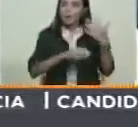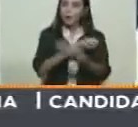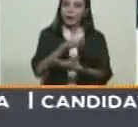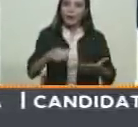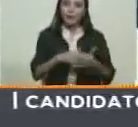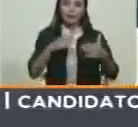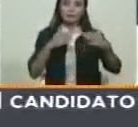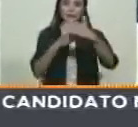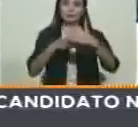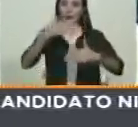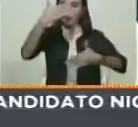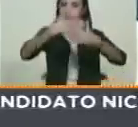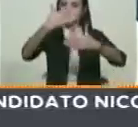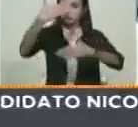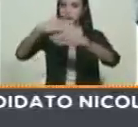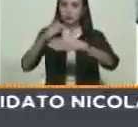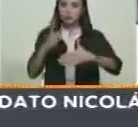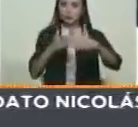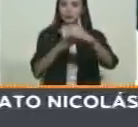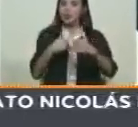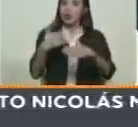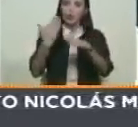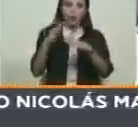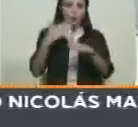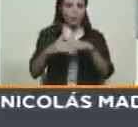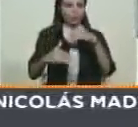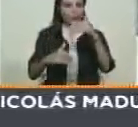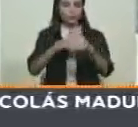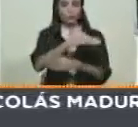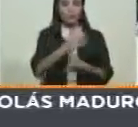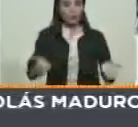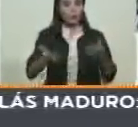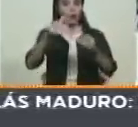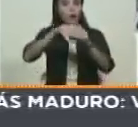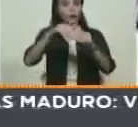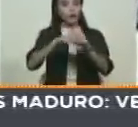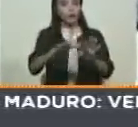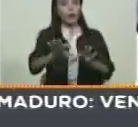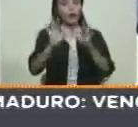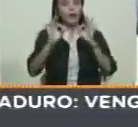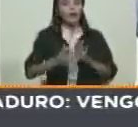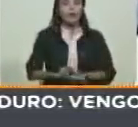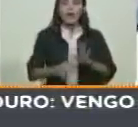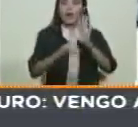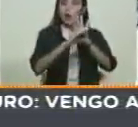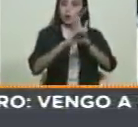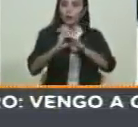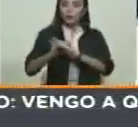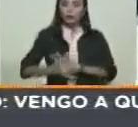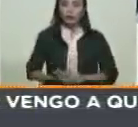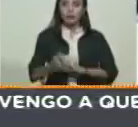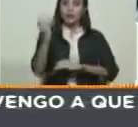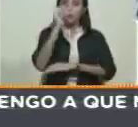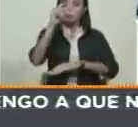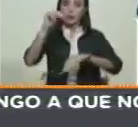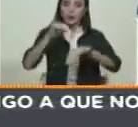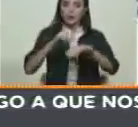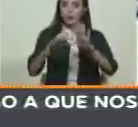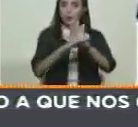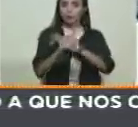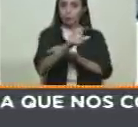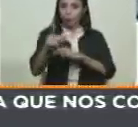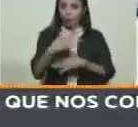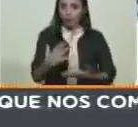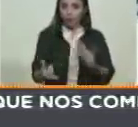trancas los trancazos pasarlo todo ir a votar y elegir la asamblea nacional constituyente y usted no me